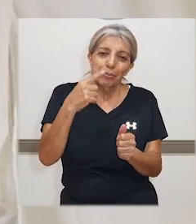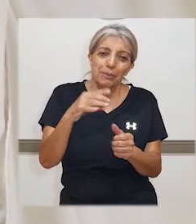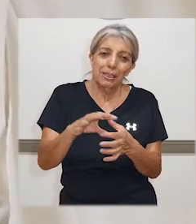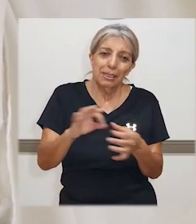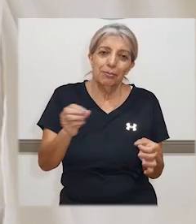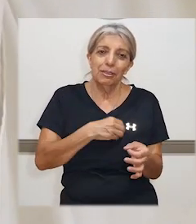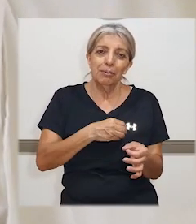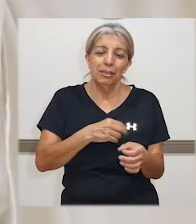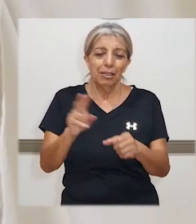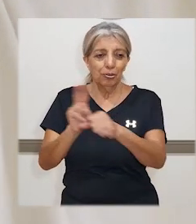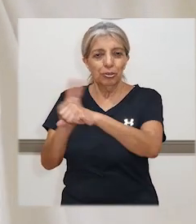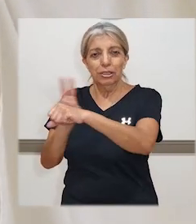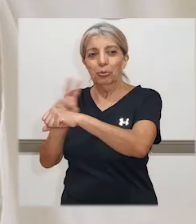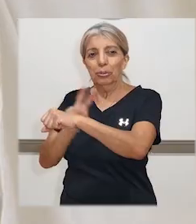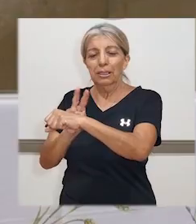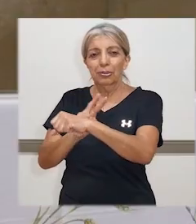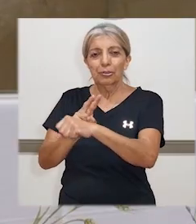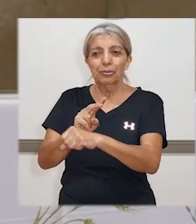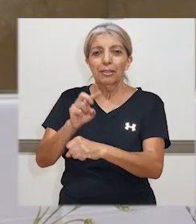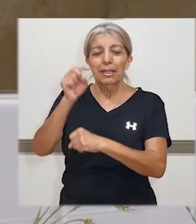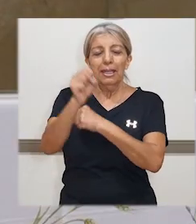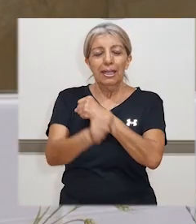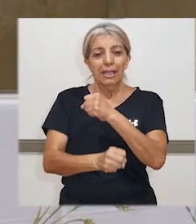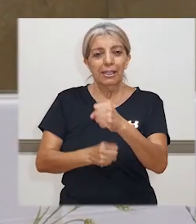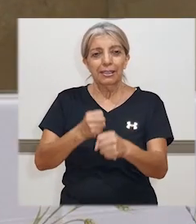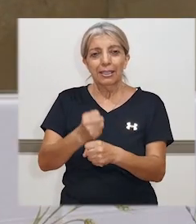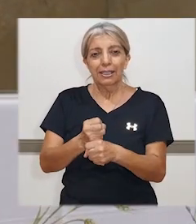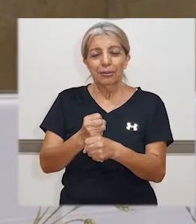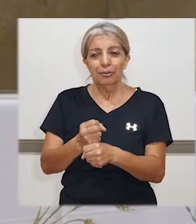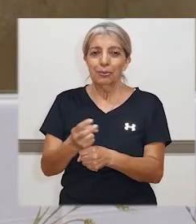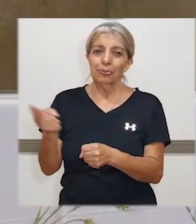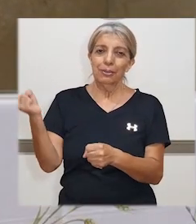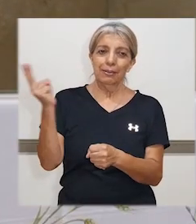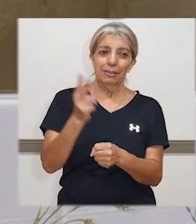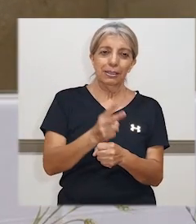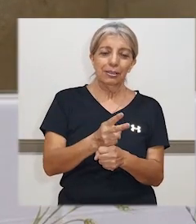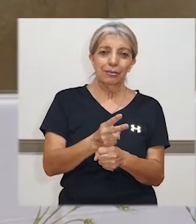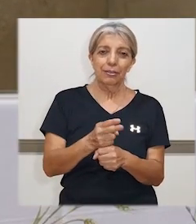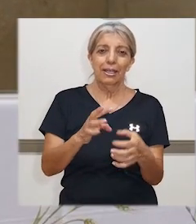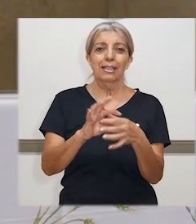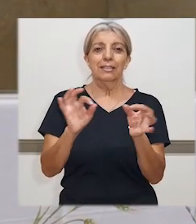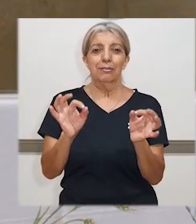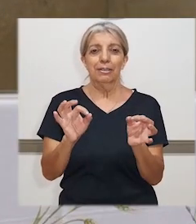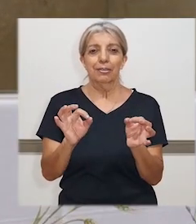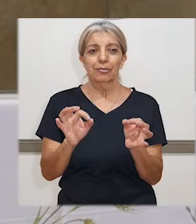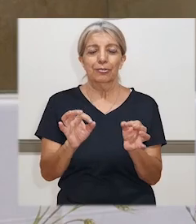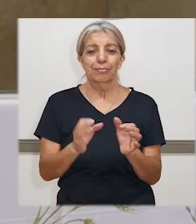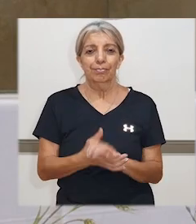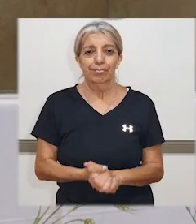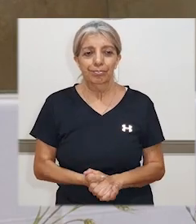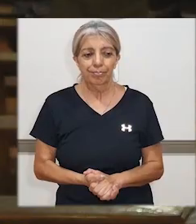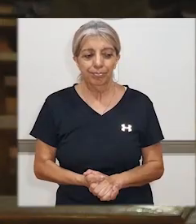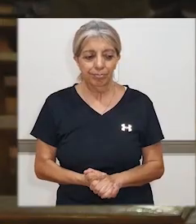pecado y protegidos de toda perturbación, mientras esperamos la gloriosa venida de nuestro Salvador